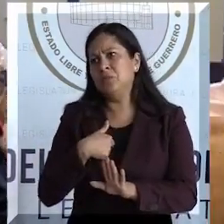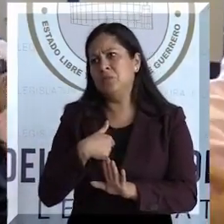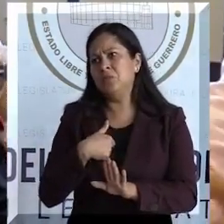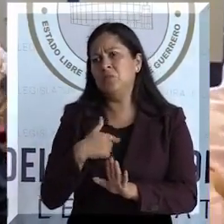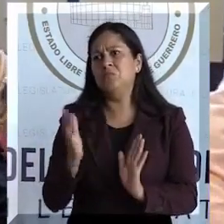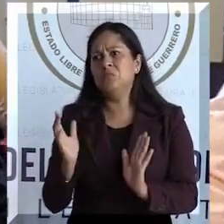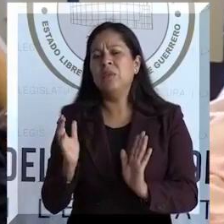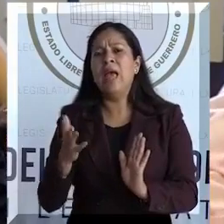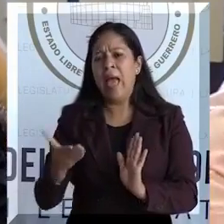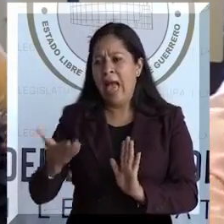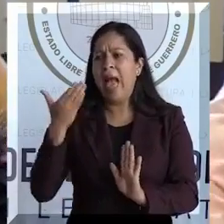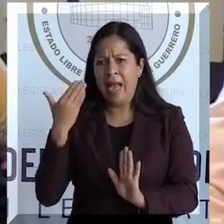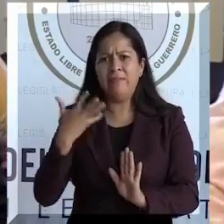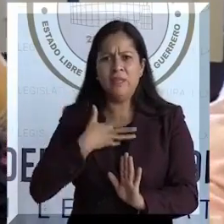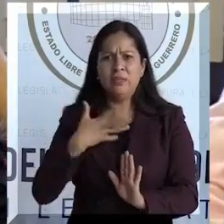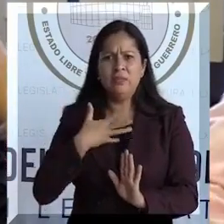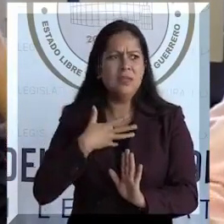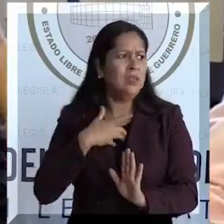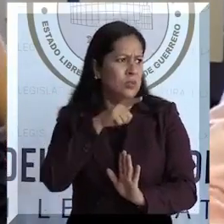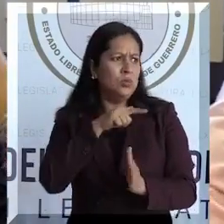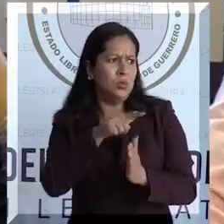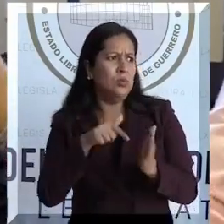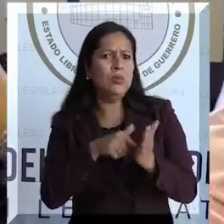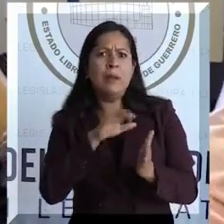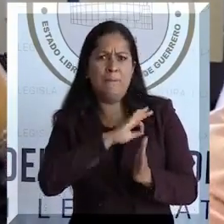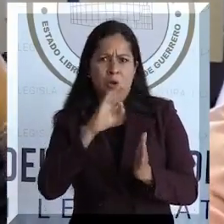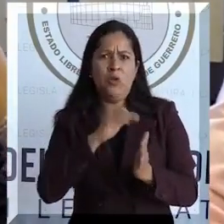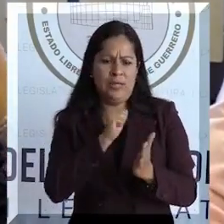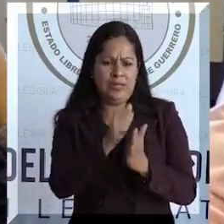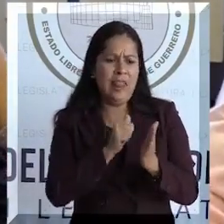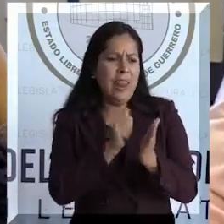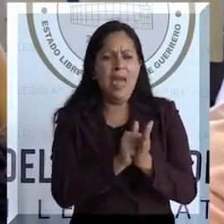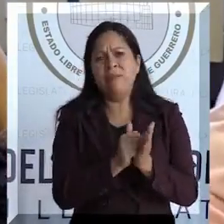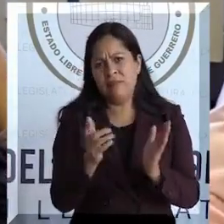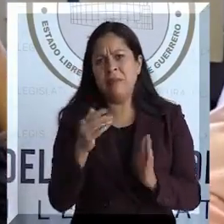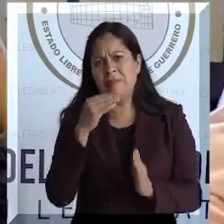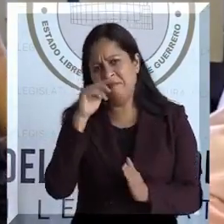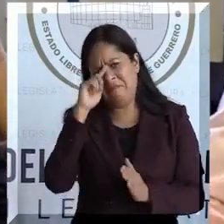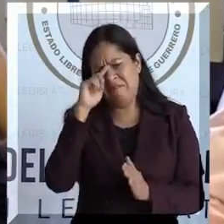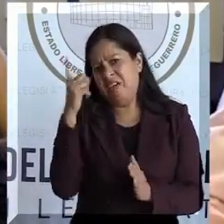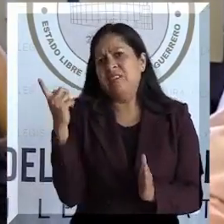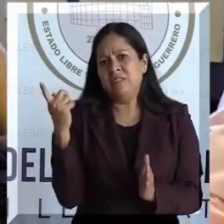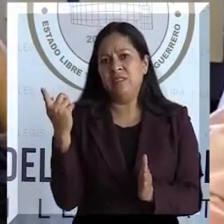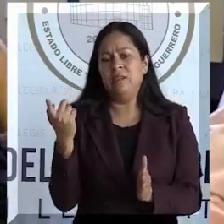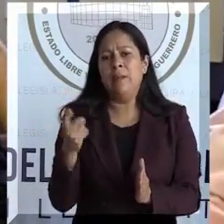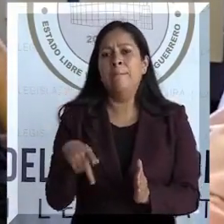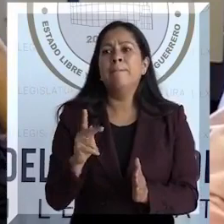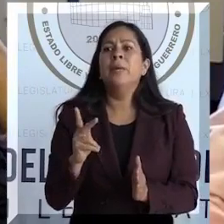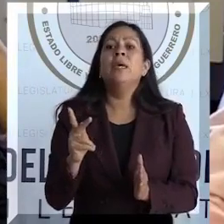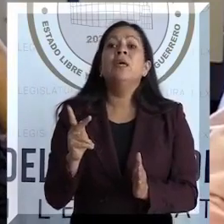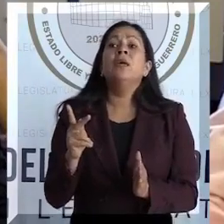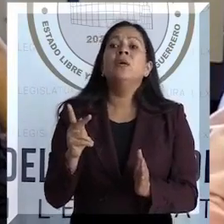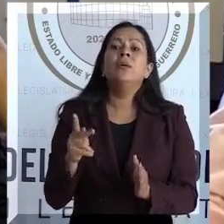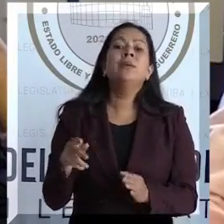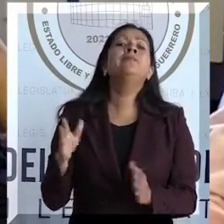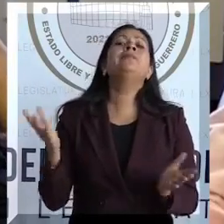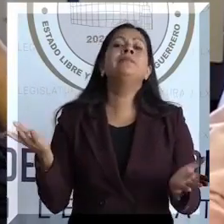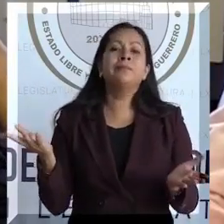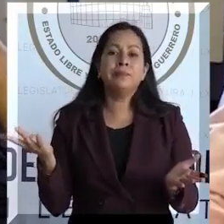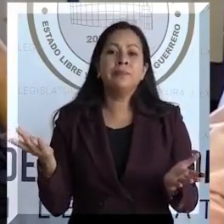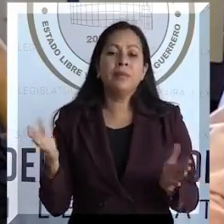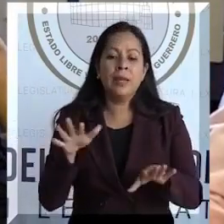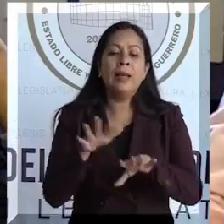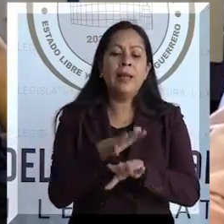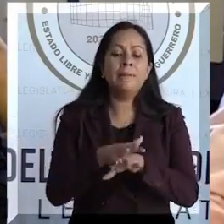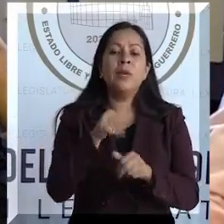había un cajero donde ellos podían sacar sus actas de nacimiento, pero cuando tratas de hacer algún cambio de alguna letra, pues aquí